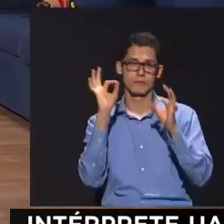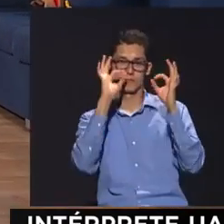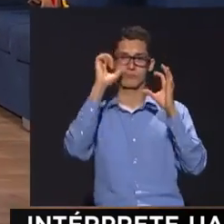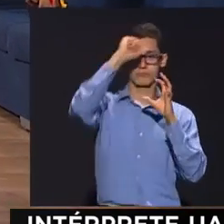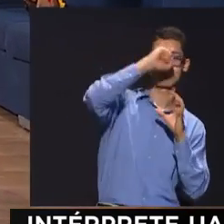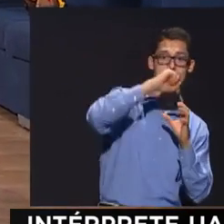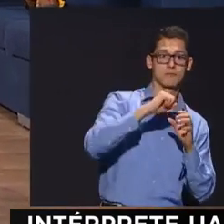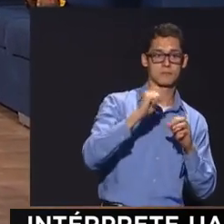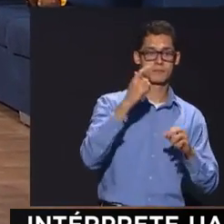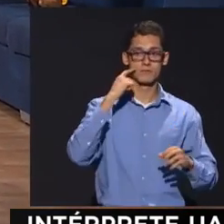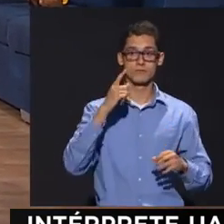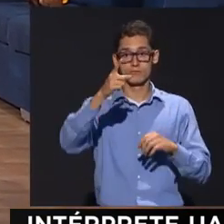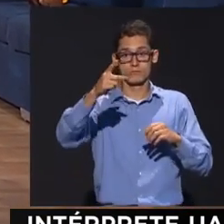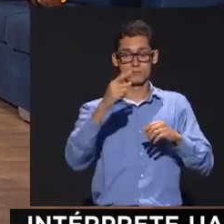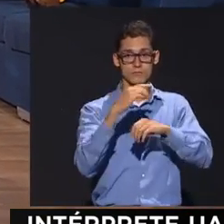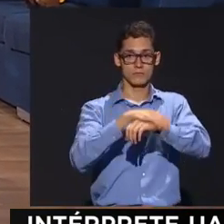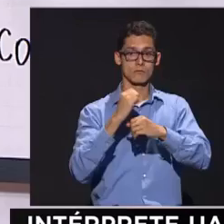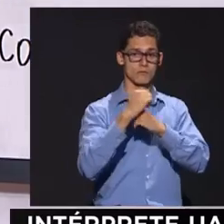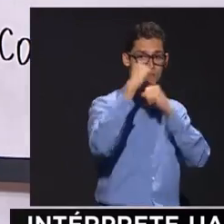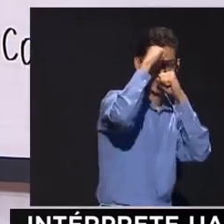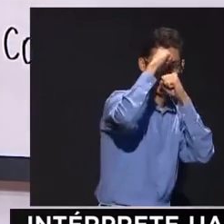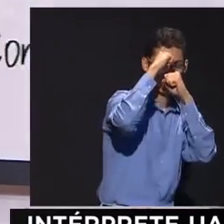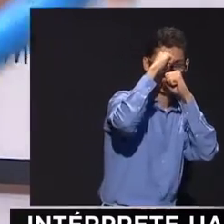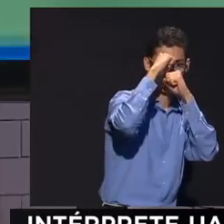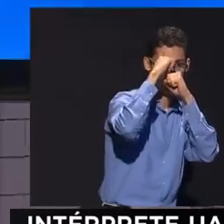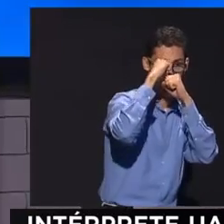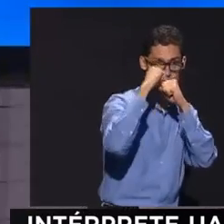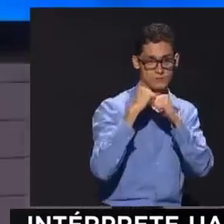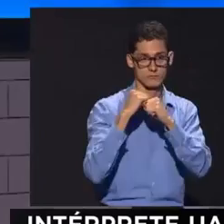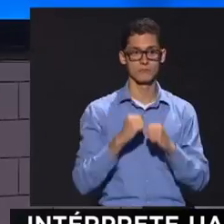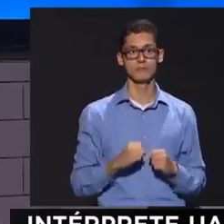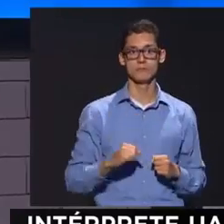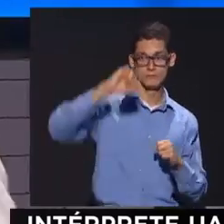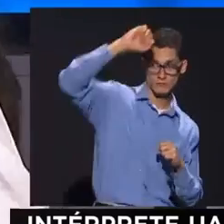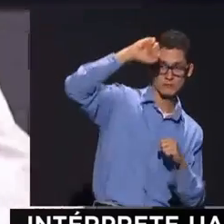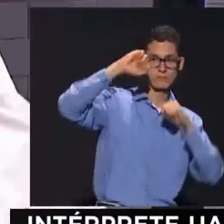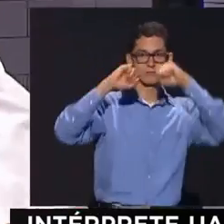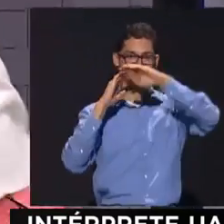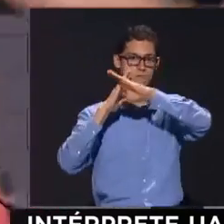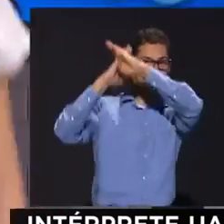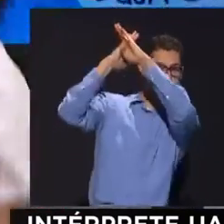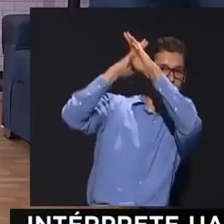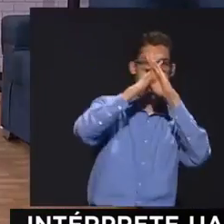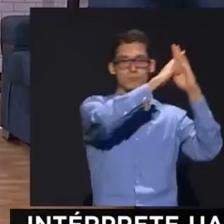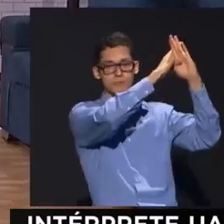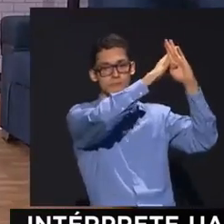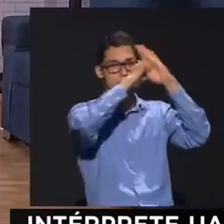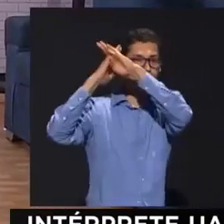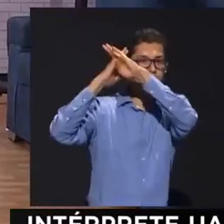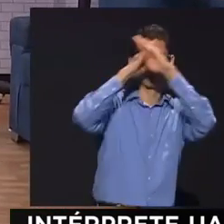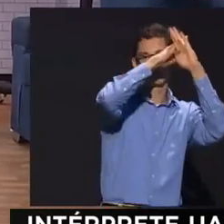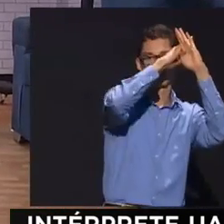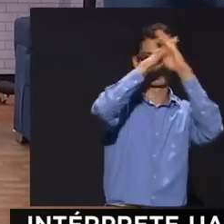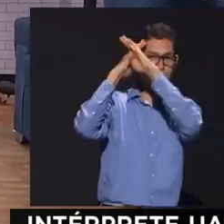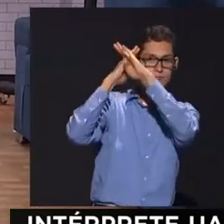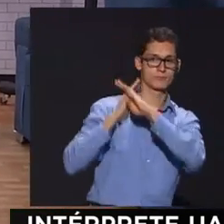vamos a utilizar los datos para eso formando como unos escudos como las películas exacto y vamos a alternar los dos brazos qué pasaría si